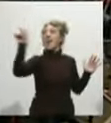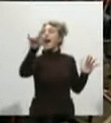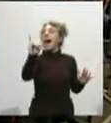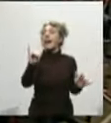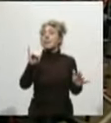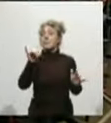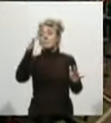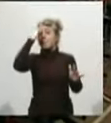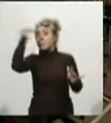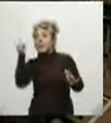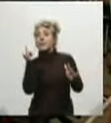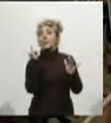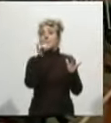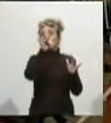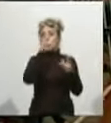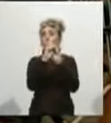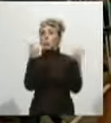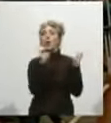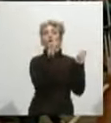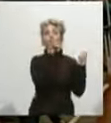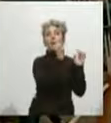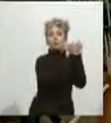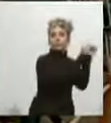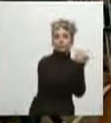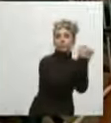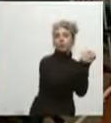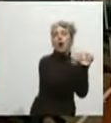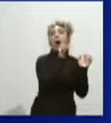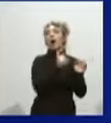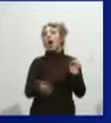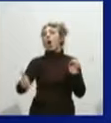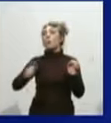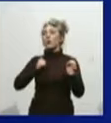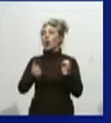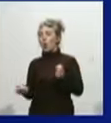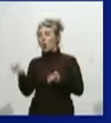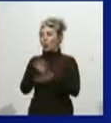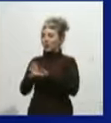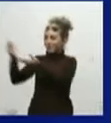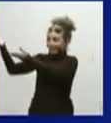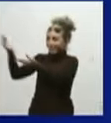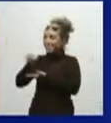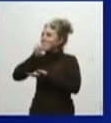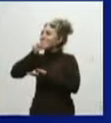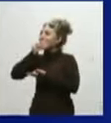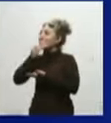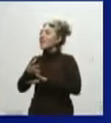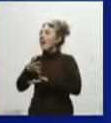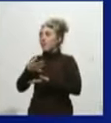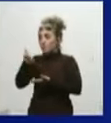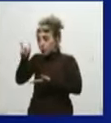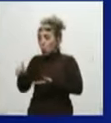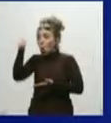jurado delibera, vamos a tener la oportunidad también de volver a dar la bienvenida, claro que sí, a ese hombre que